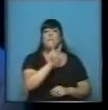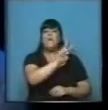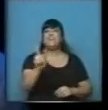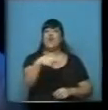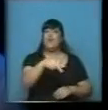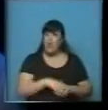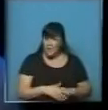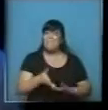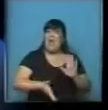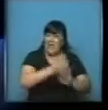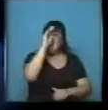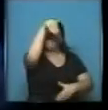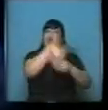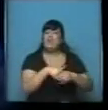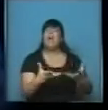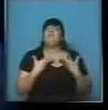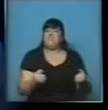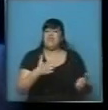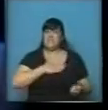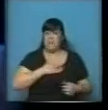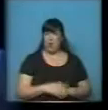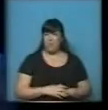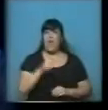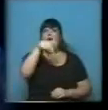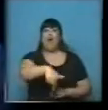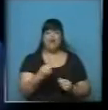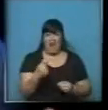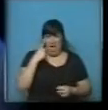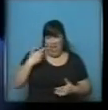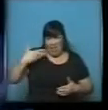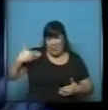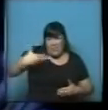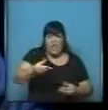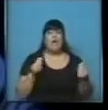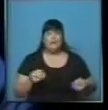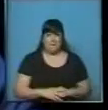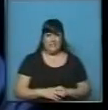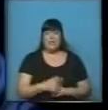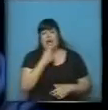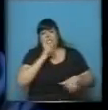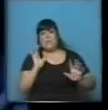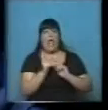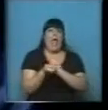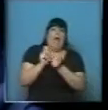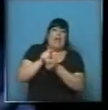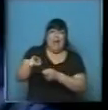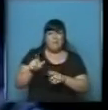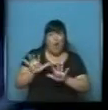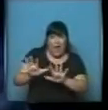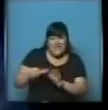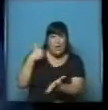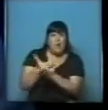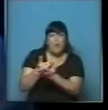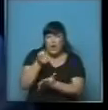de noviembre anda a votar en defensa propia. Lo que está ocurriendo por estos días es eso, porque si el cambio es este, el que